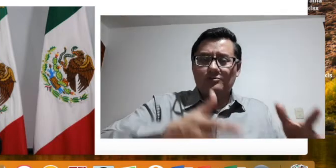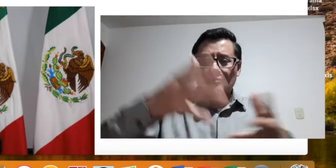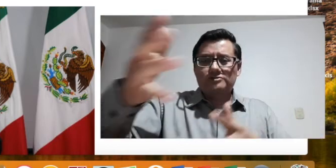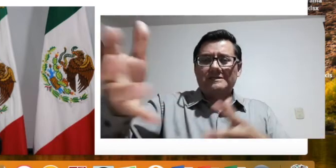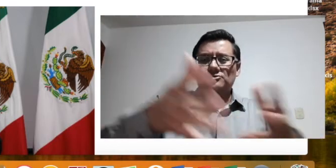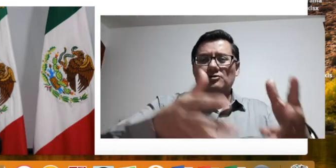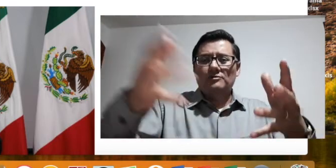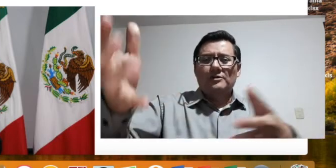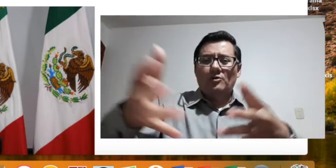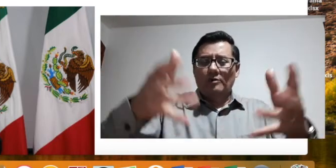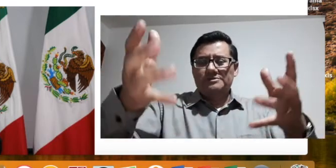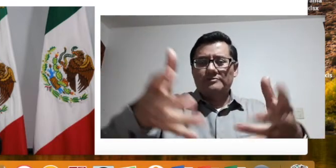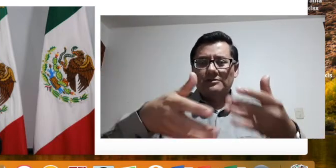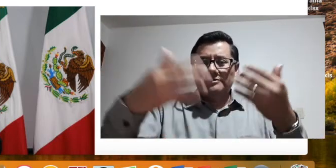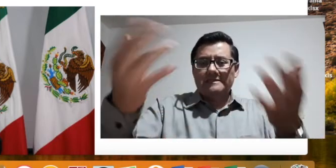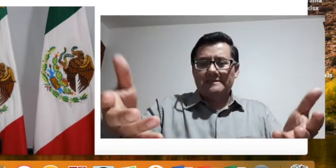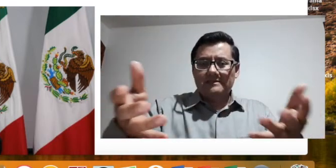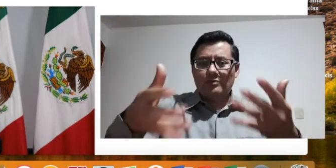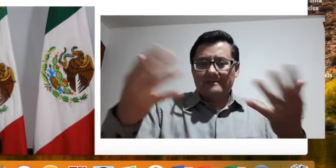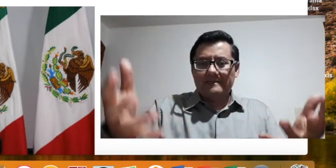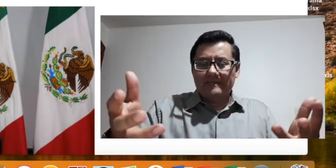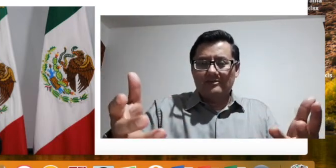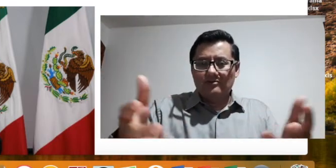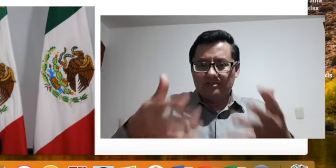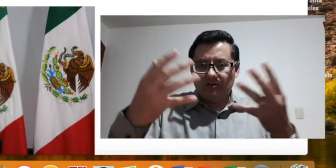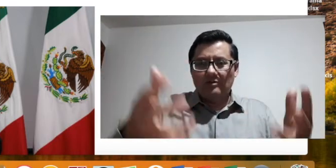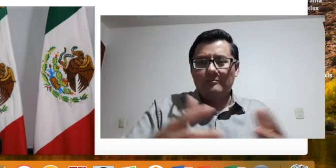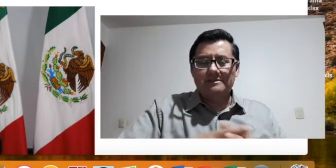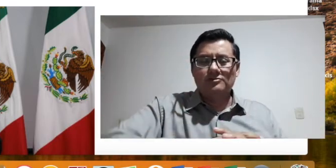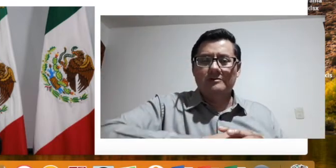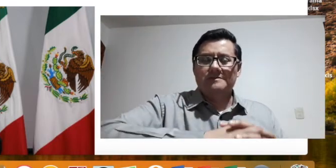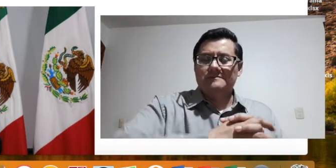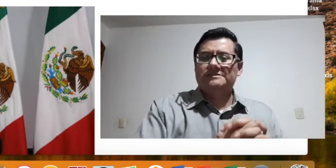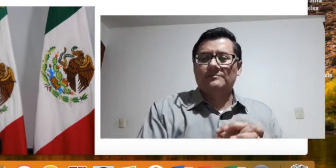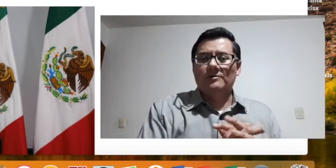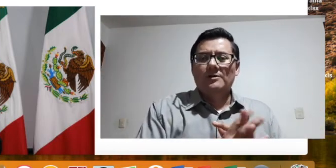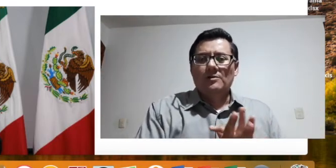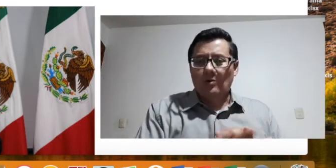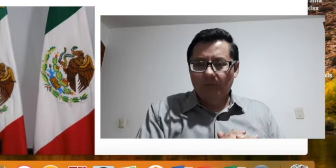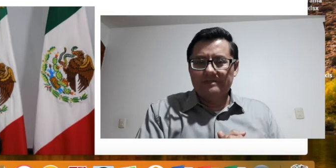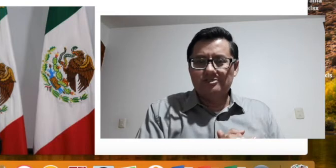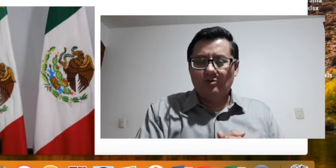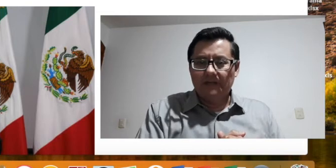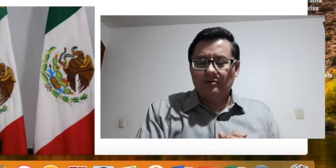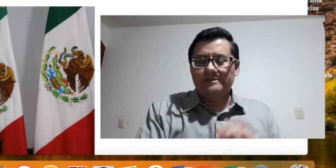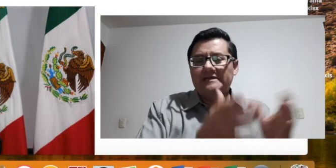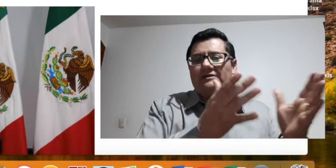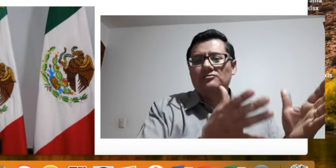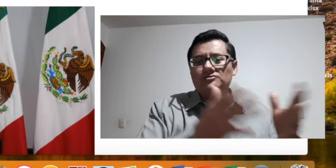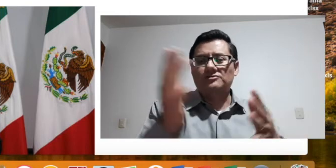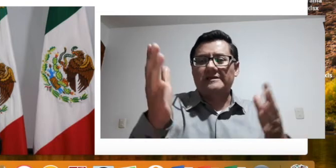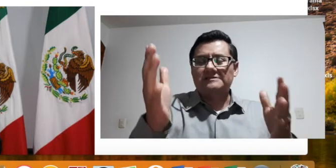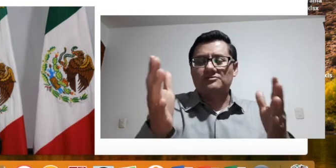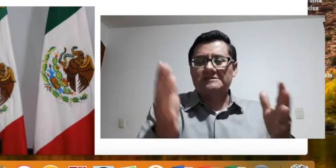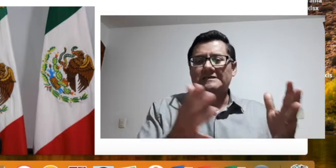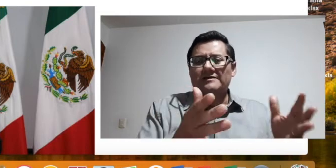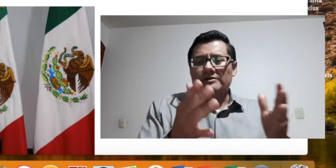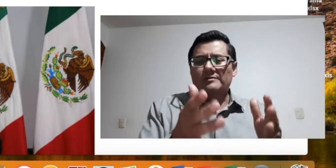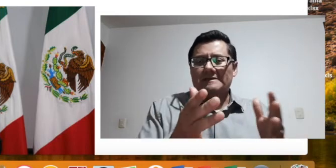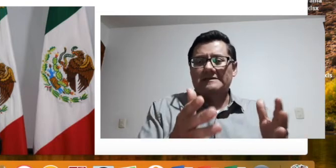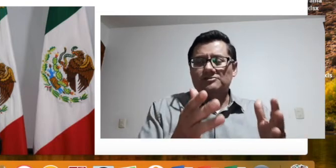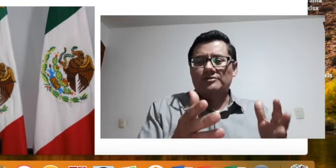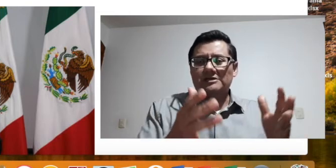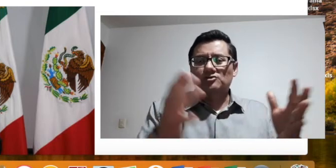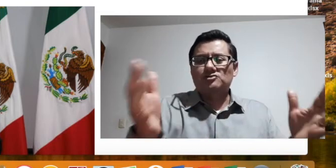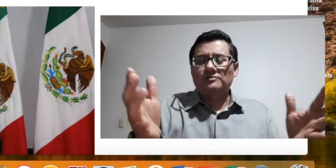su artículo los trató López Obrador, ya te di cuenta de ello, es lo que comentó el mismísimo López Obrador, ya reconoció que las cosas, por